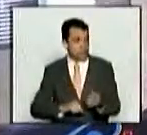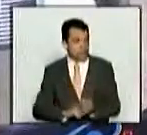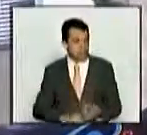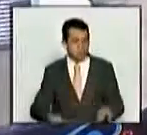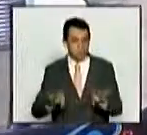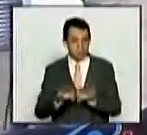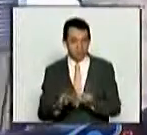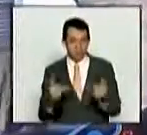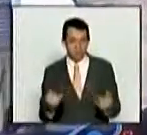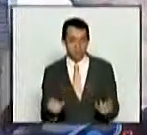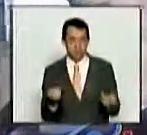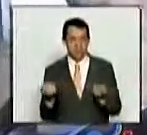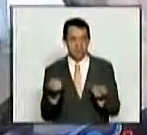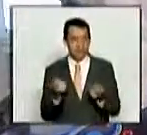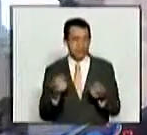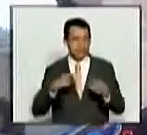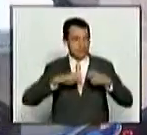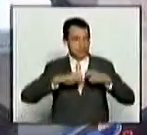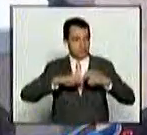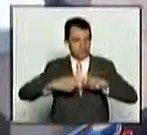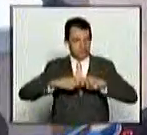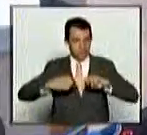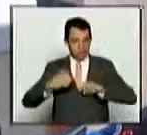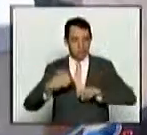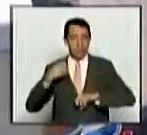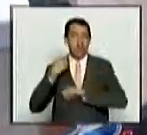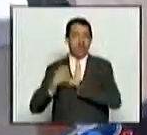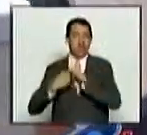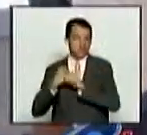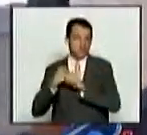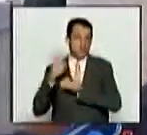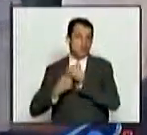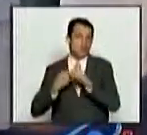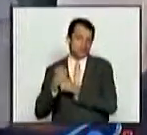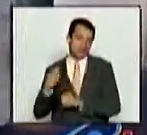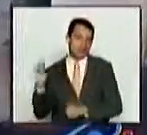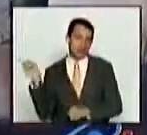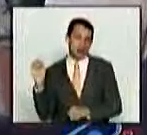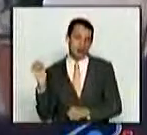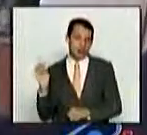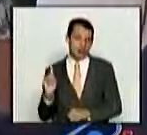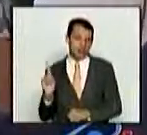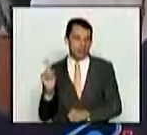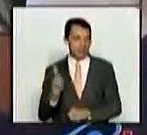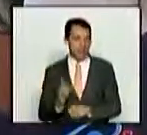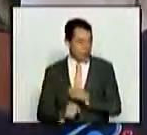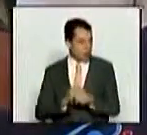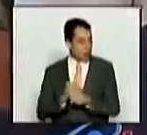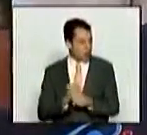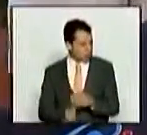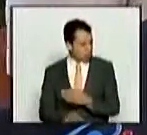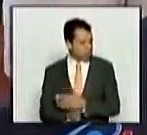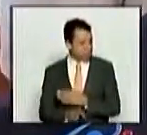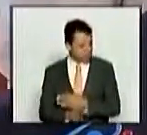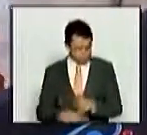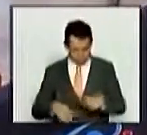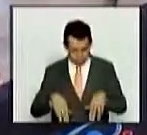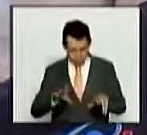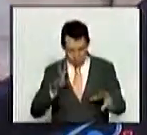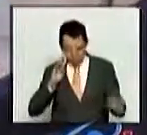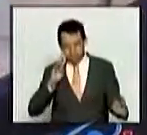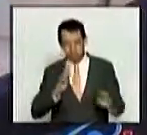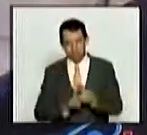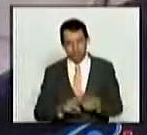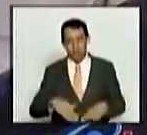técnica terapéutica milenaria que cada vez tiene más fuerza, y si han pasado tantos años, seguramente ya no